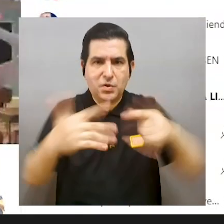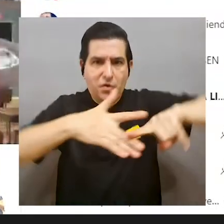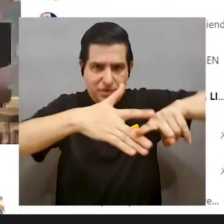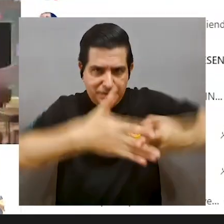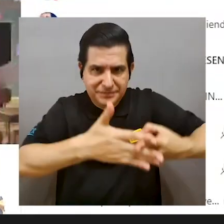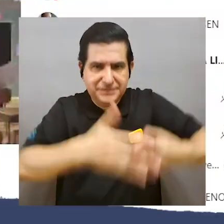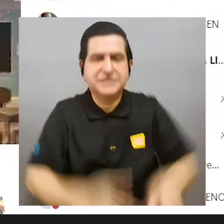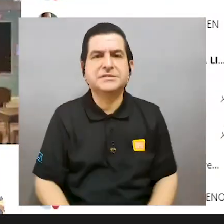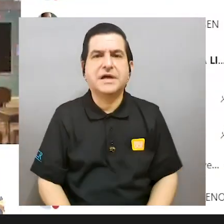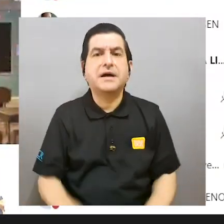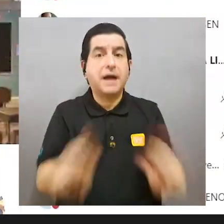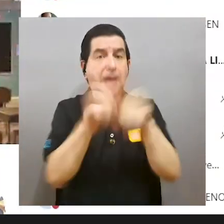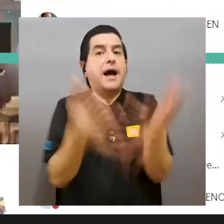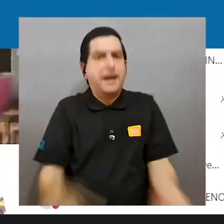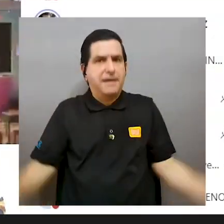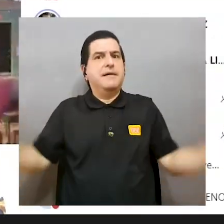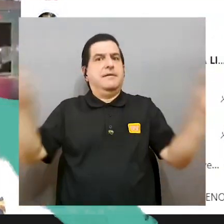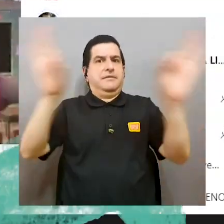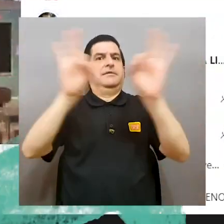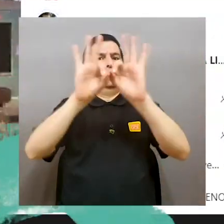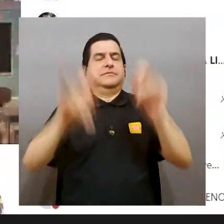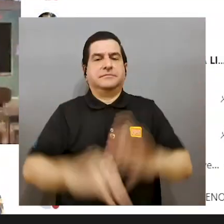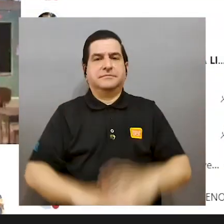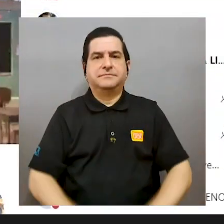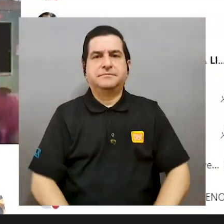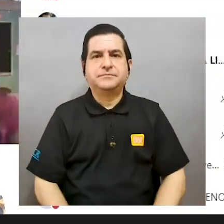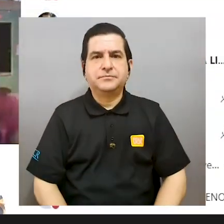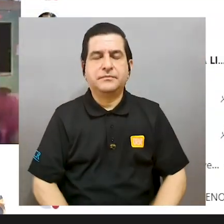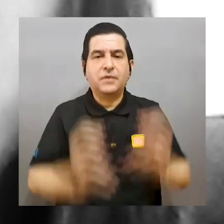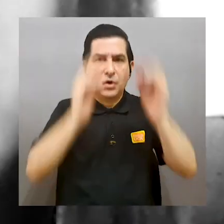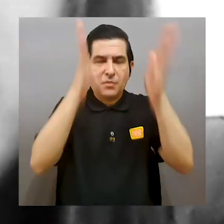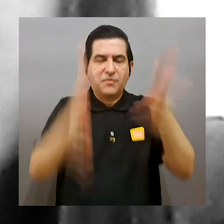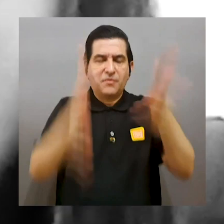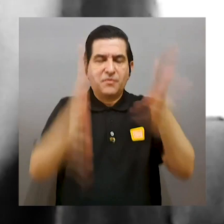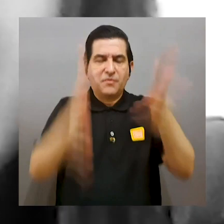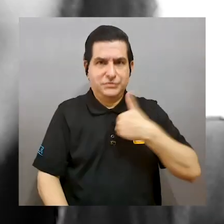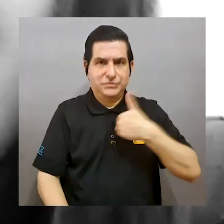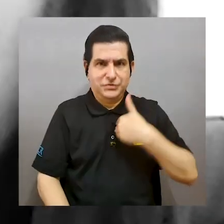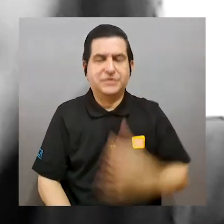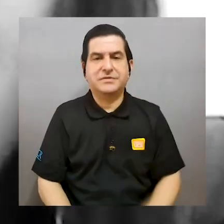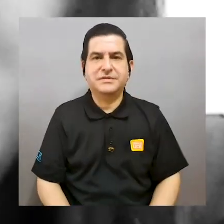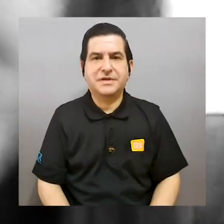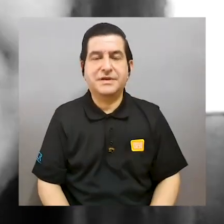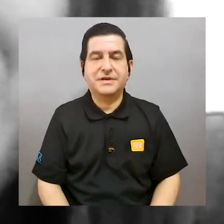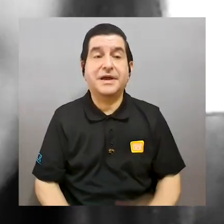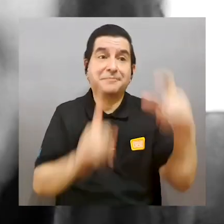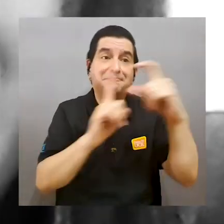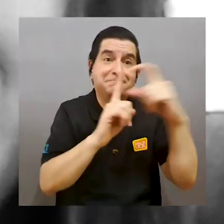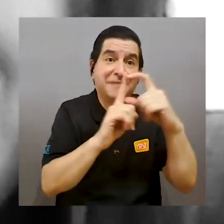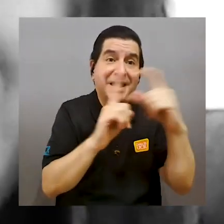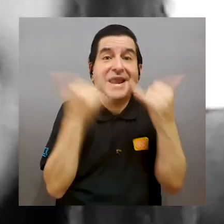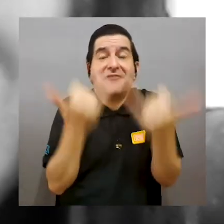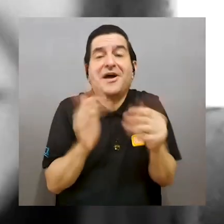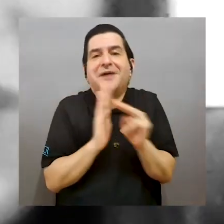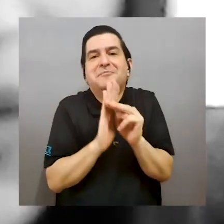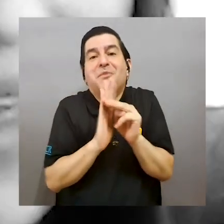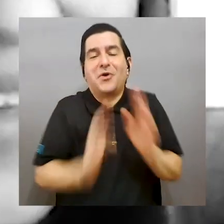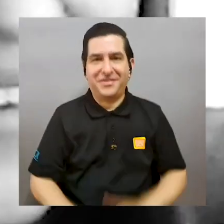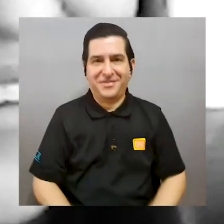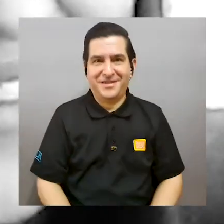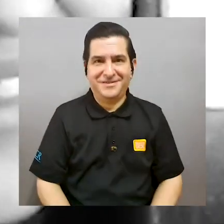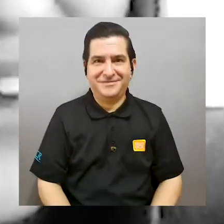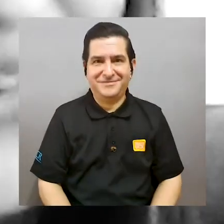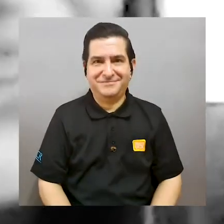arrancar desde cero. Y también, bueno, es muy importante, los docentes tienen que ser, como ya es la palabra ahorita de